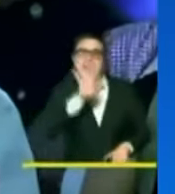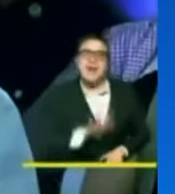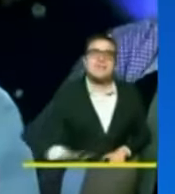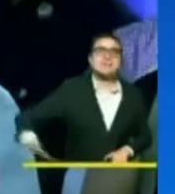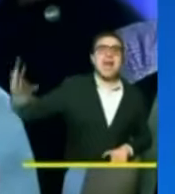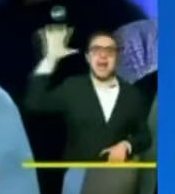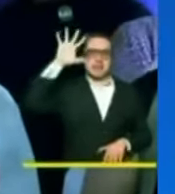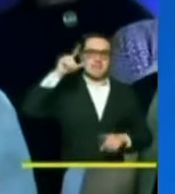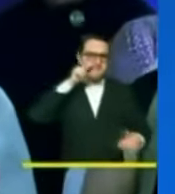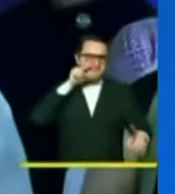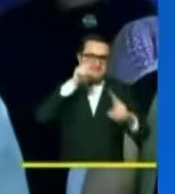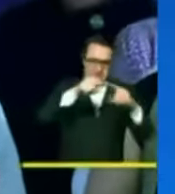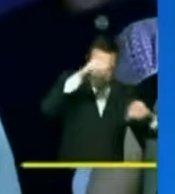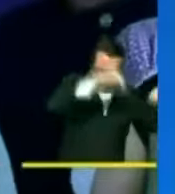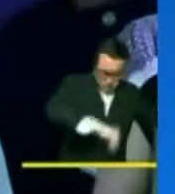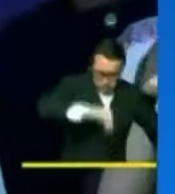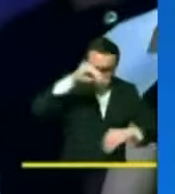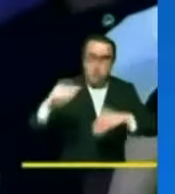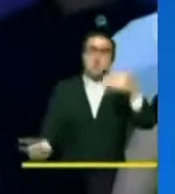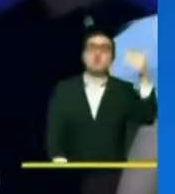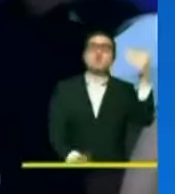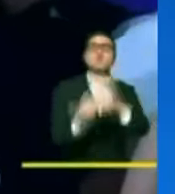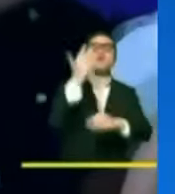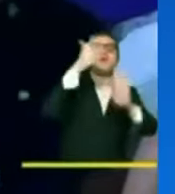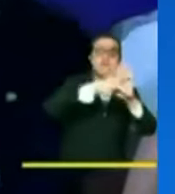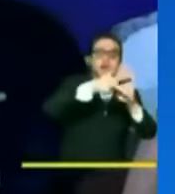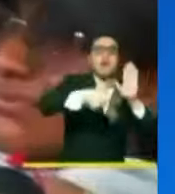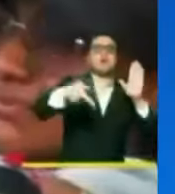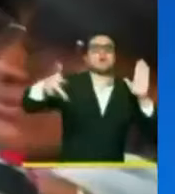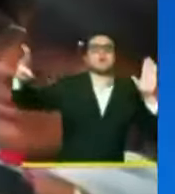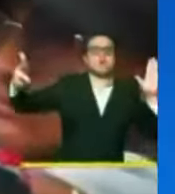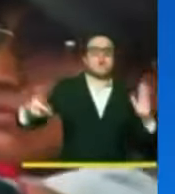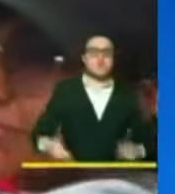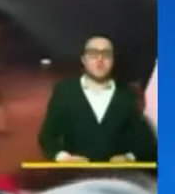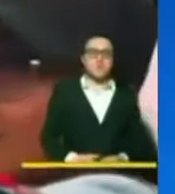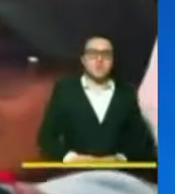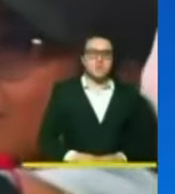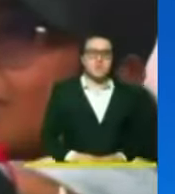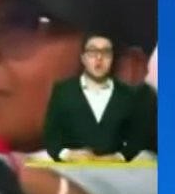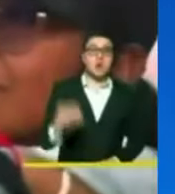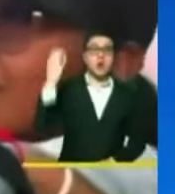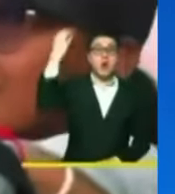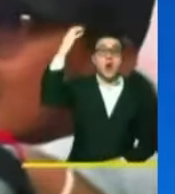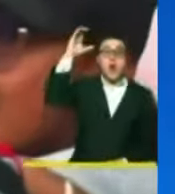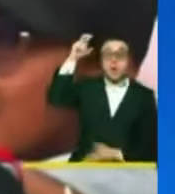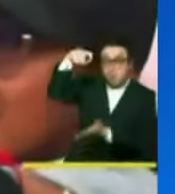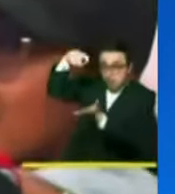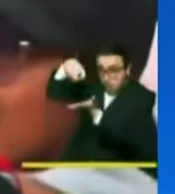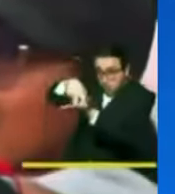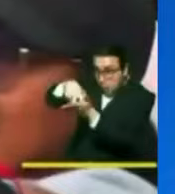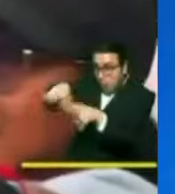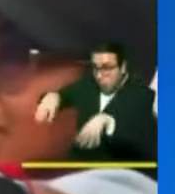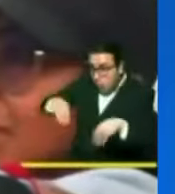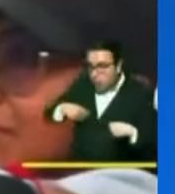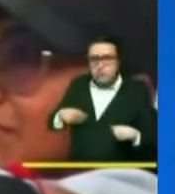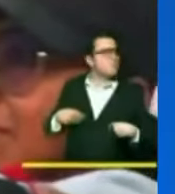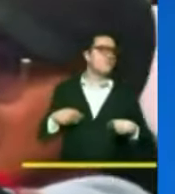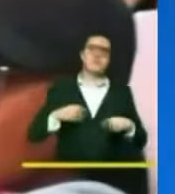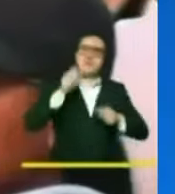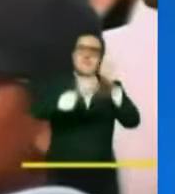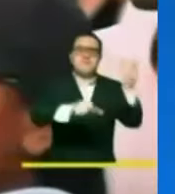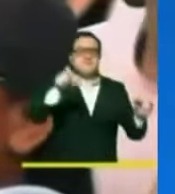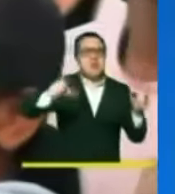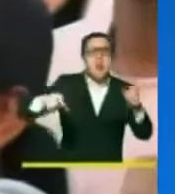y de ctividad social que aunado con el llamado a las calles lo que puede generar Es simplemente